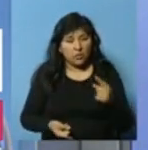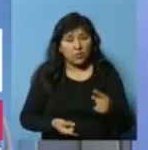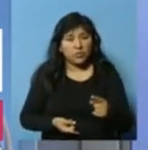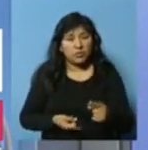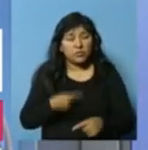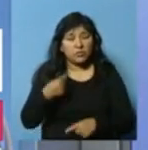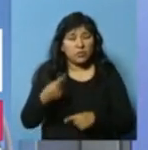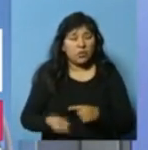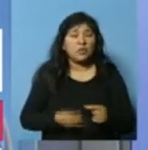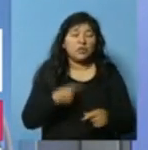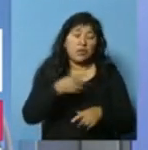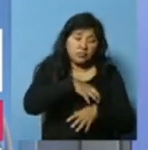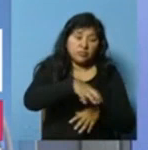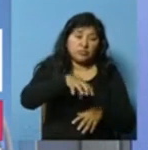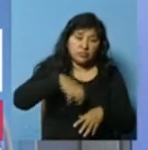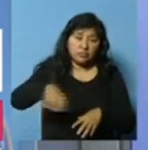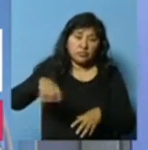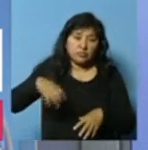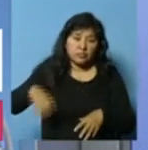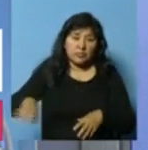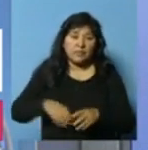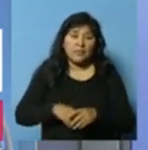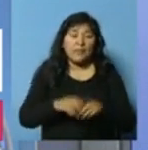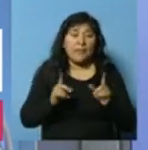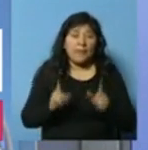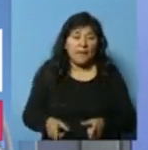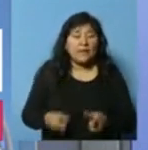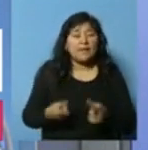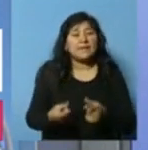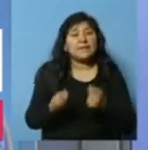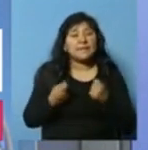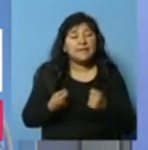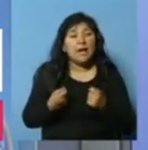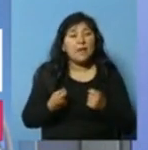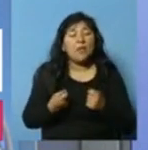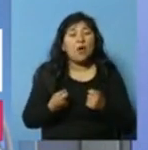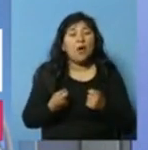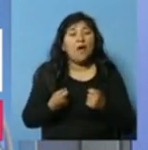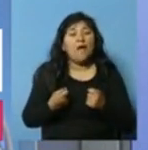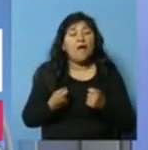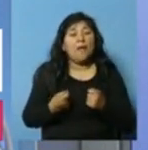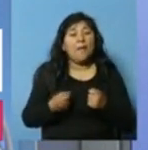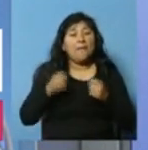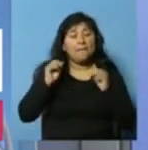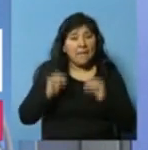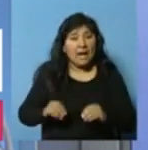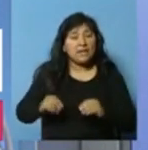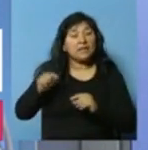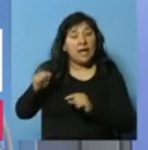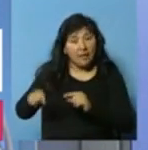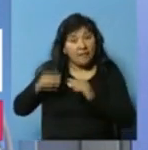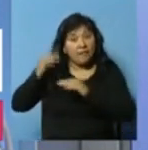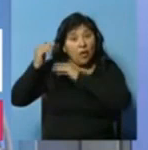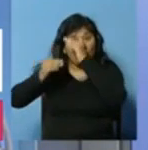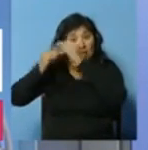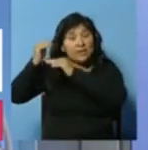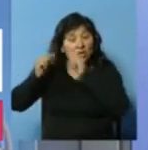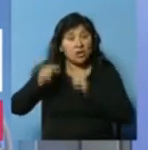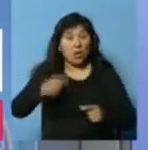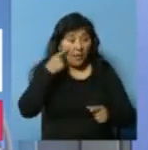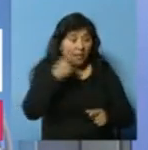otras situaciones más y precisamos específica formación para cubrir esos espacios